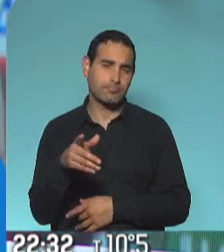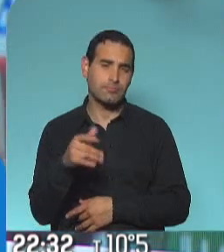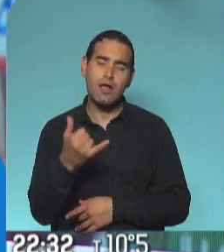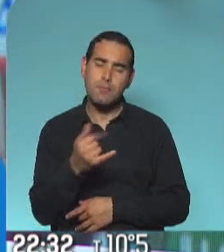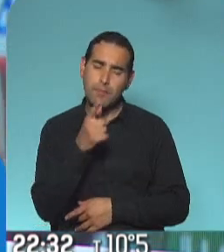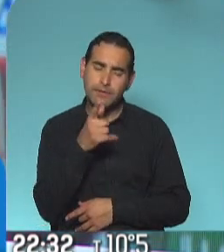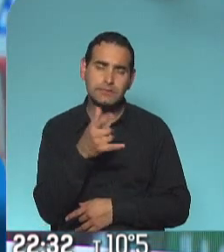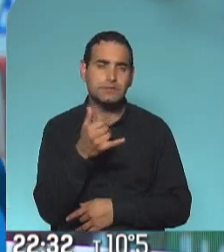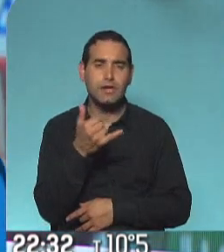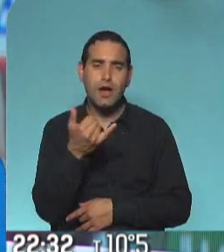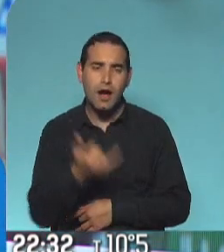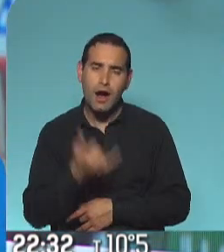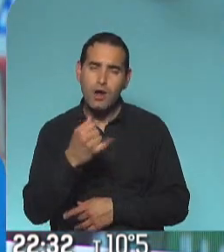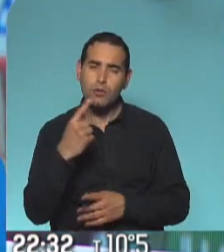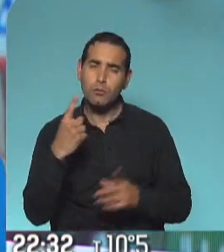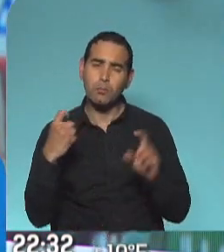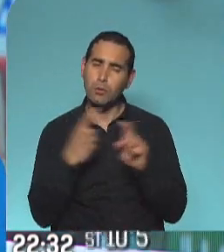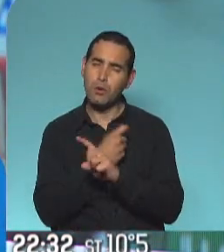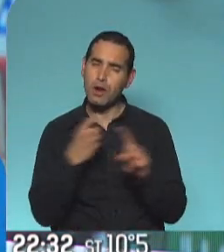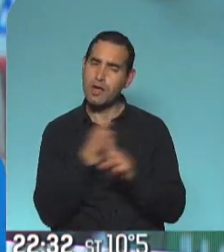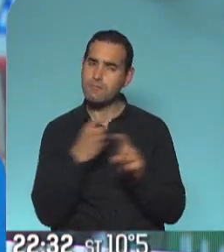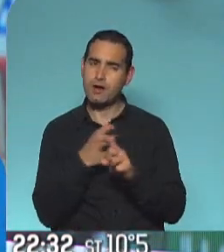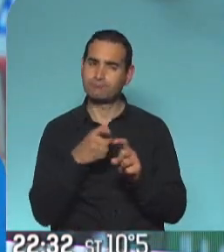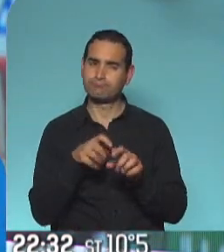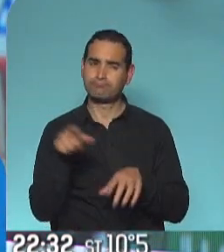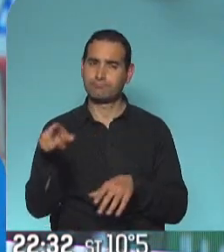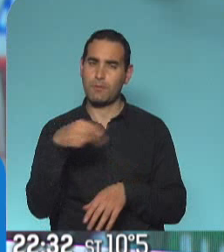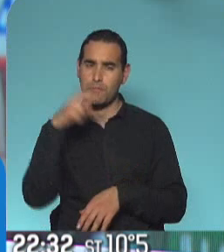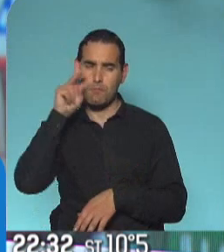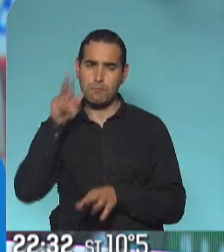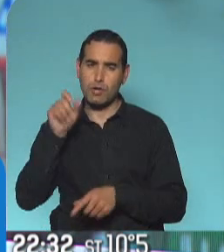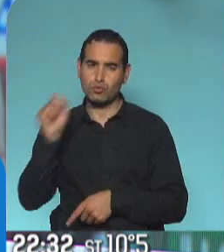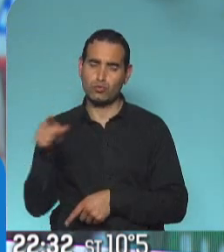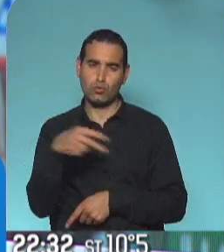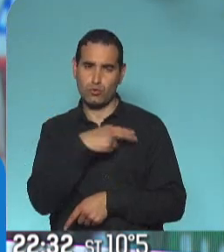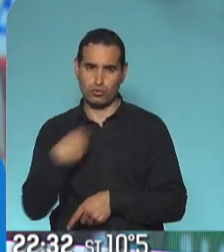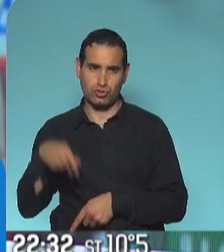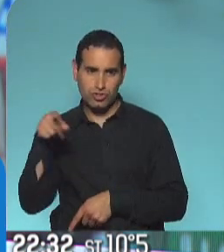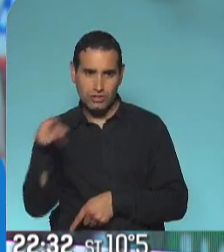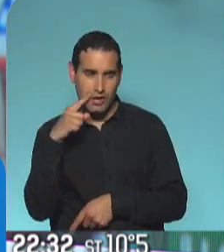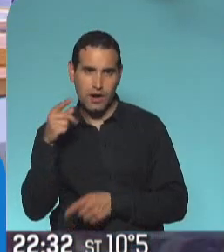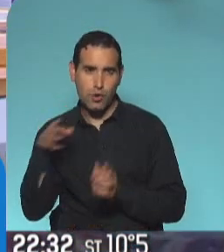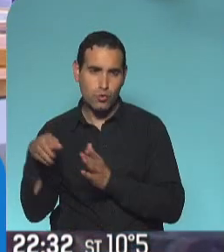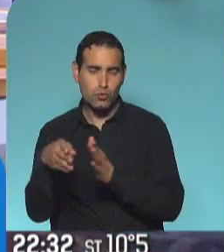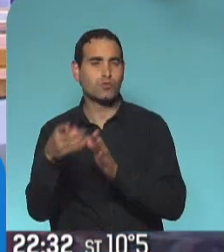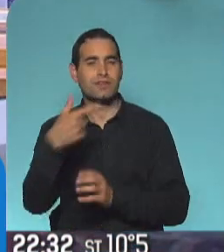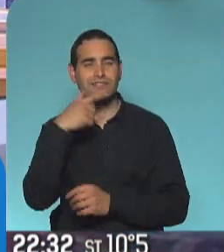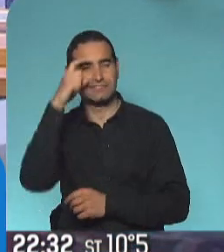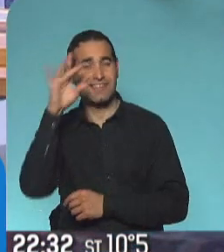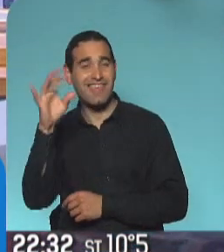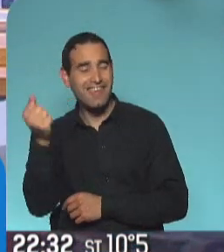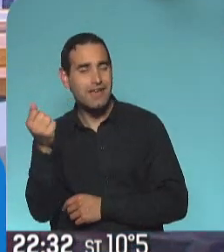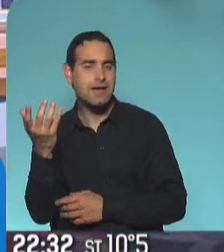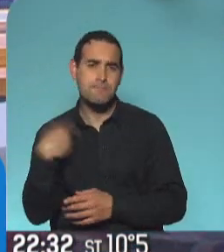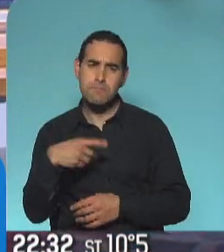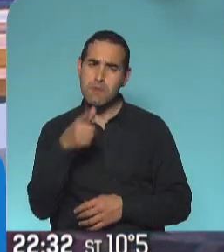me parece que hay toda una cuestión geopolítica clave con el proyecto chino de la One Belt, One Road, de la nueva ruta a la seda. O sea, ahí hay como,